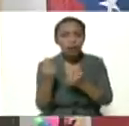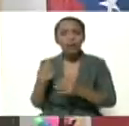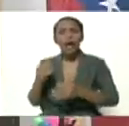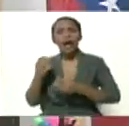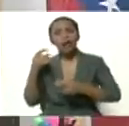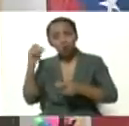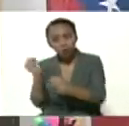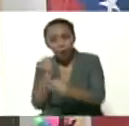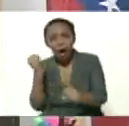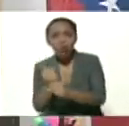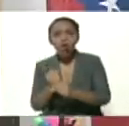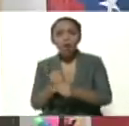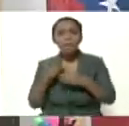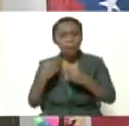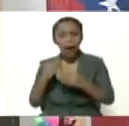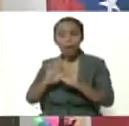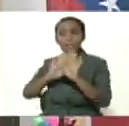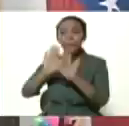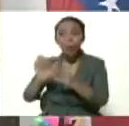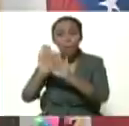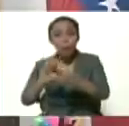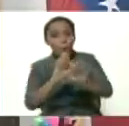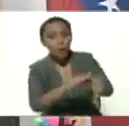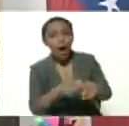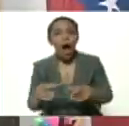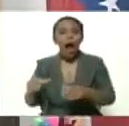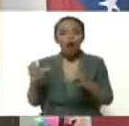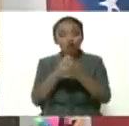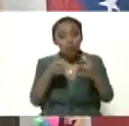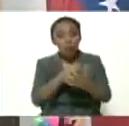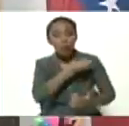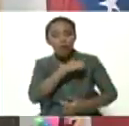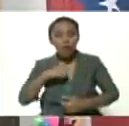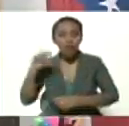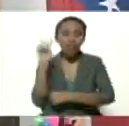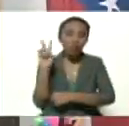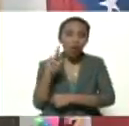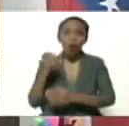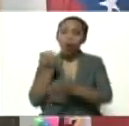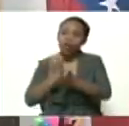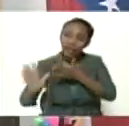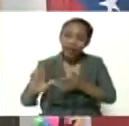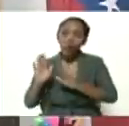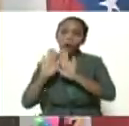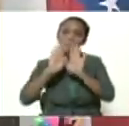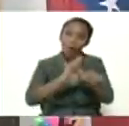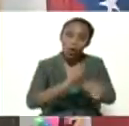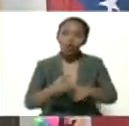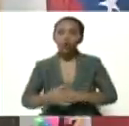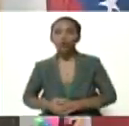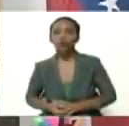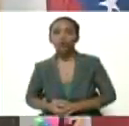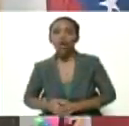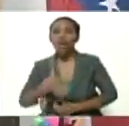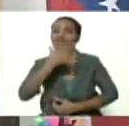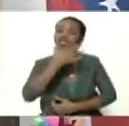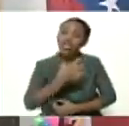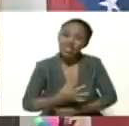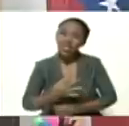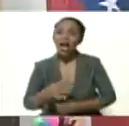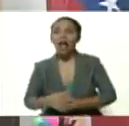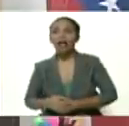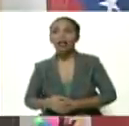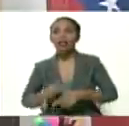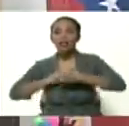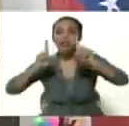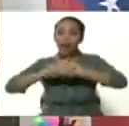sus trabajadores, para apoyar al sector privado venezolano con créditos, con apoyo, con facilidades de